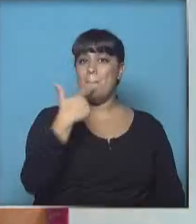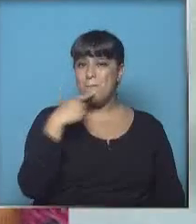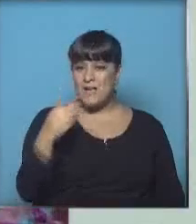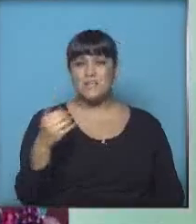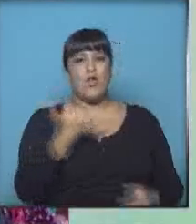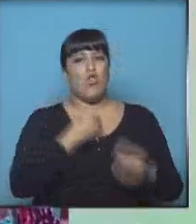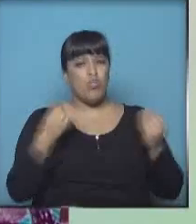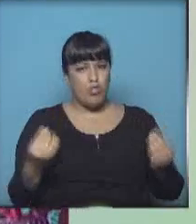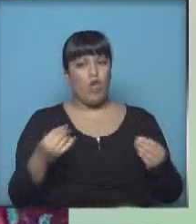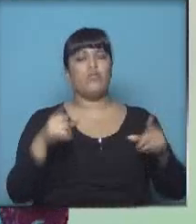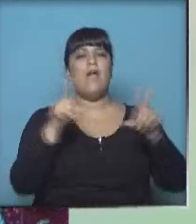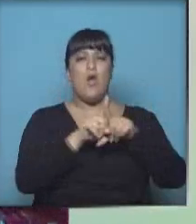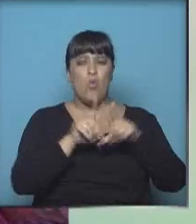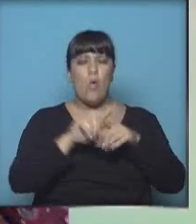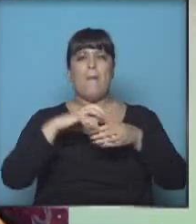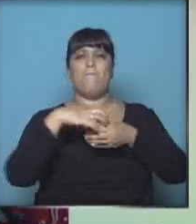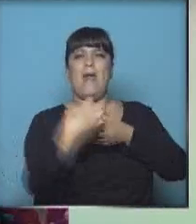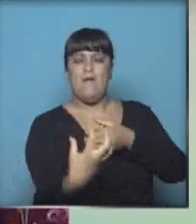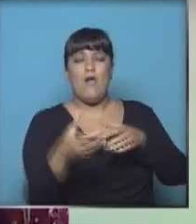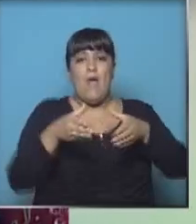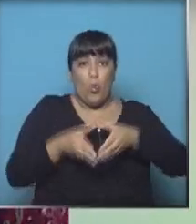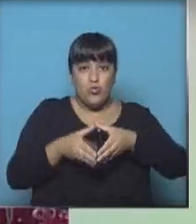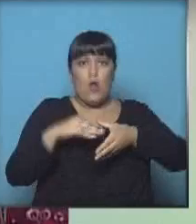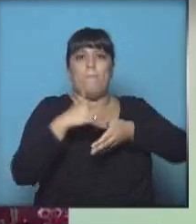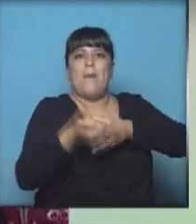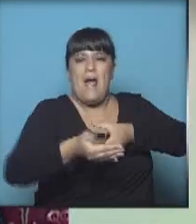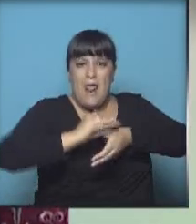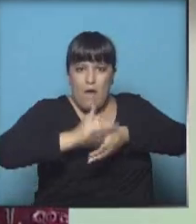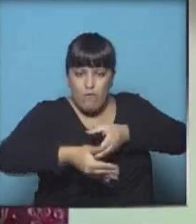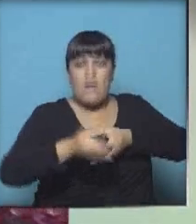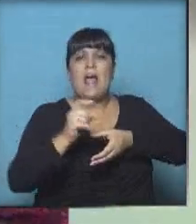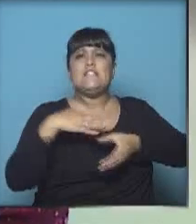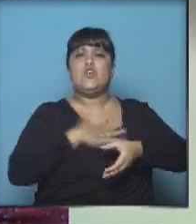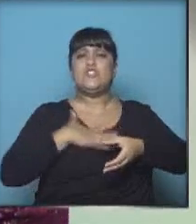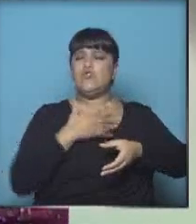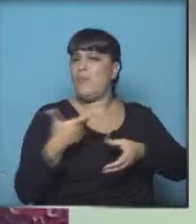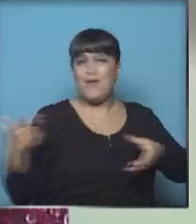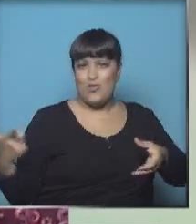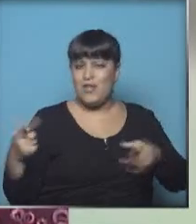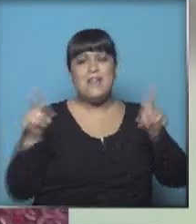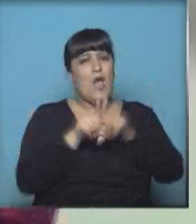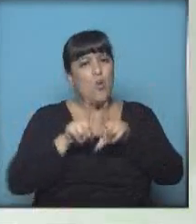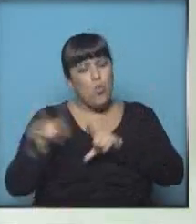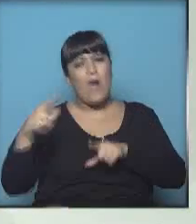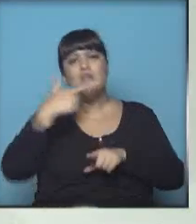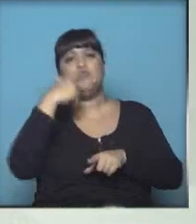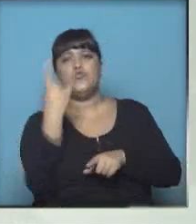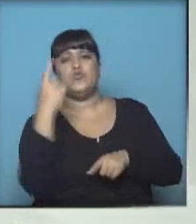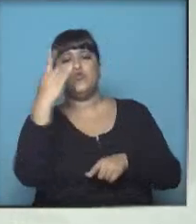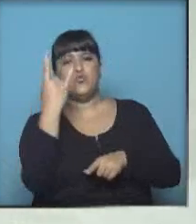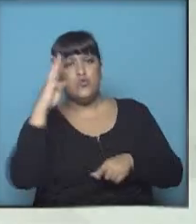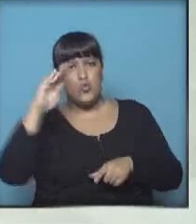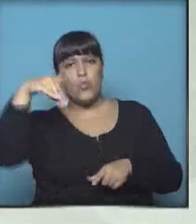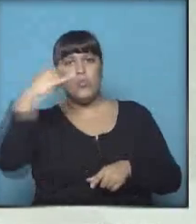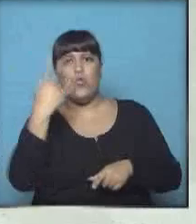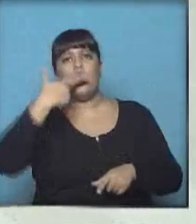más externa con crecimiento hacia afuera del útero. Entonces no son los que van a traer más síntomas que lo que pasaba con los submucosos y con los intramurales, que el